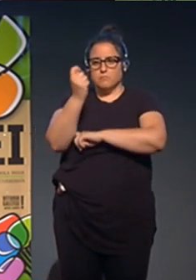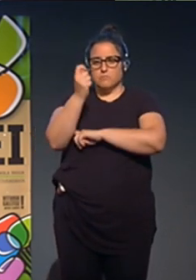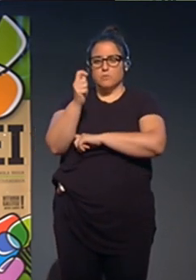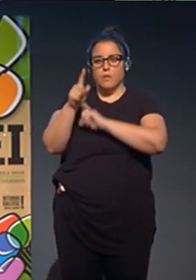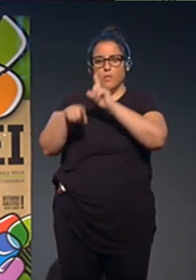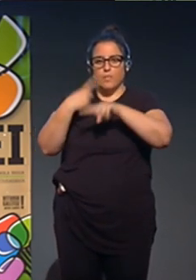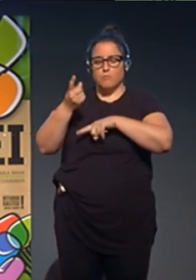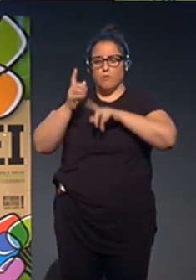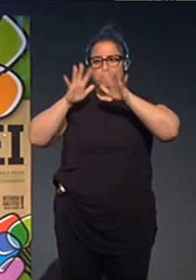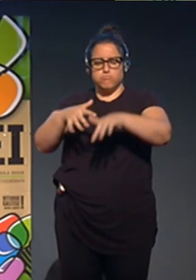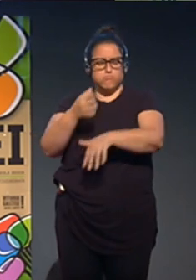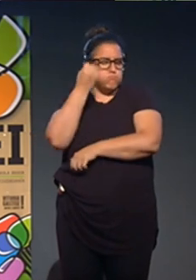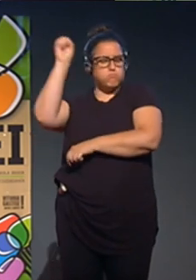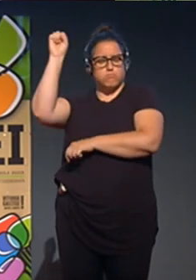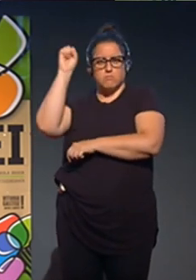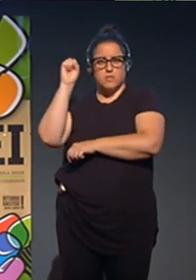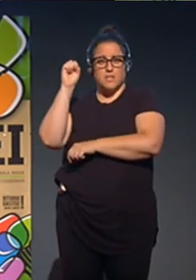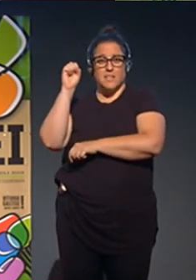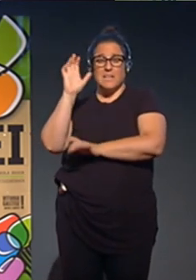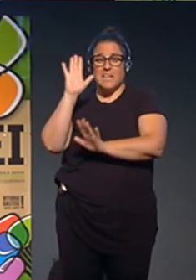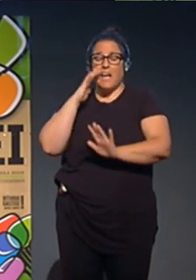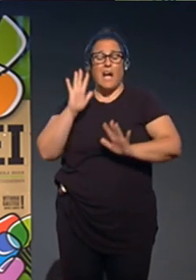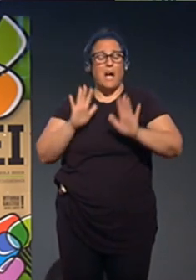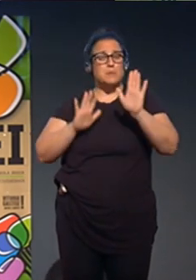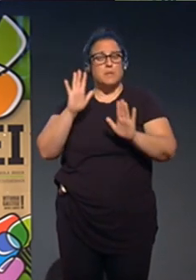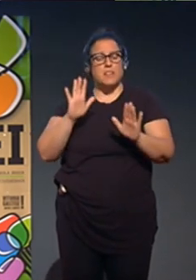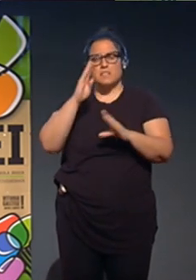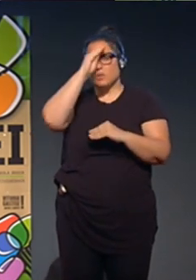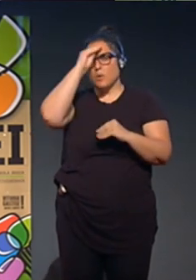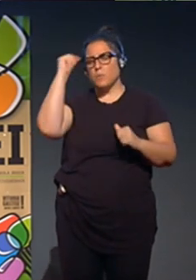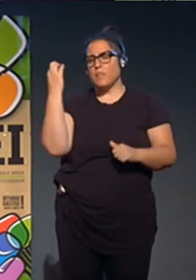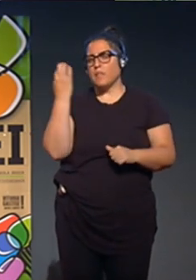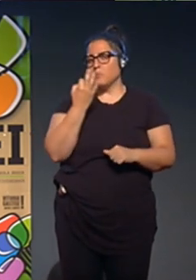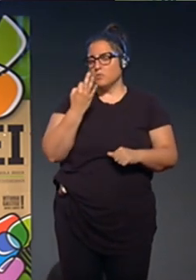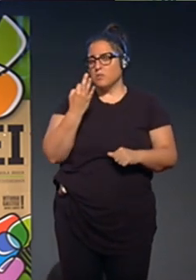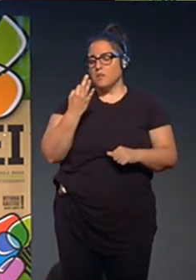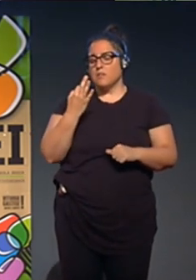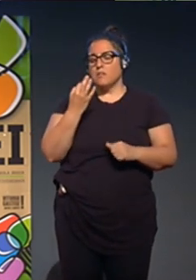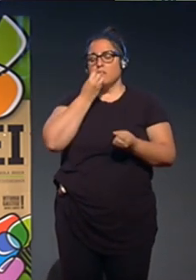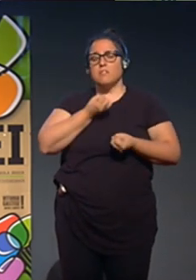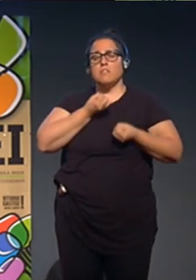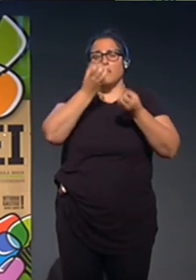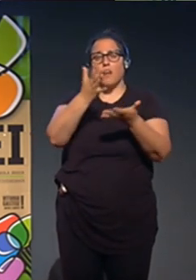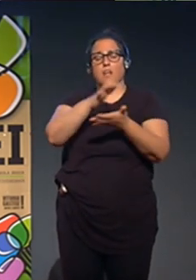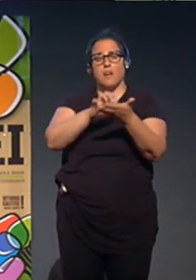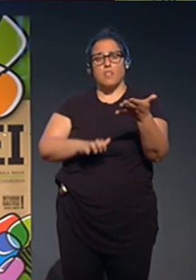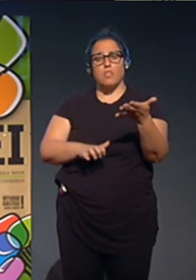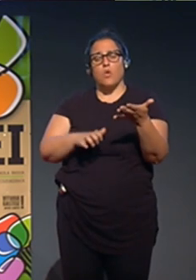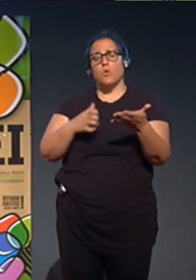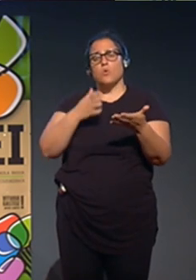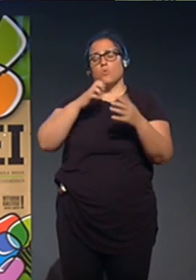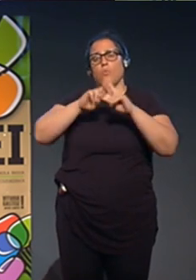eso pero es que olvidamos a veces que la declaración universal de los Derechos Humanos en su